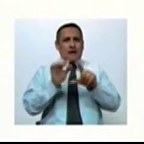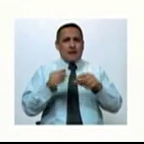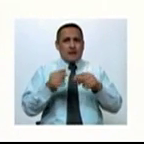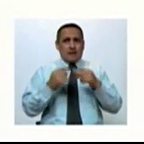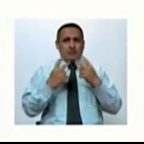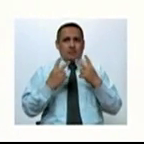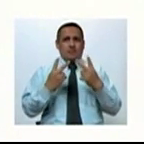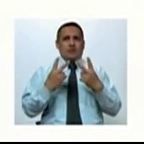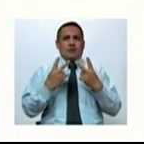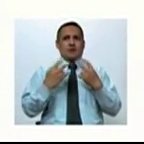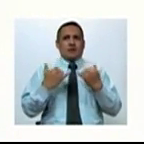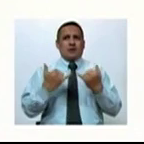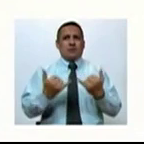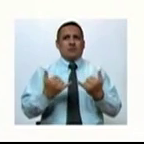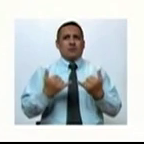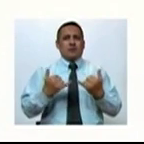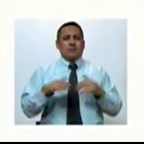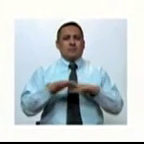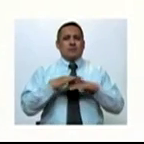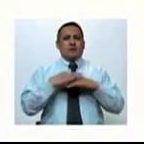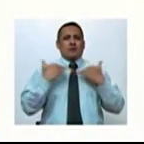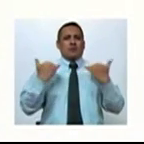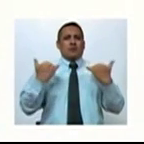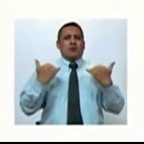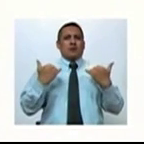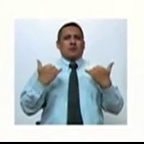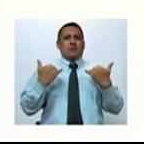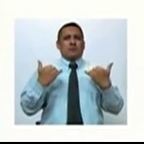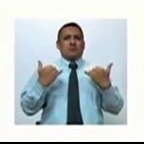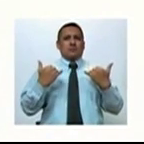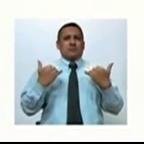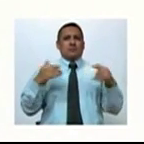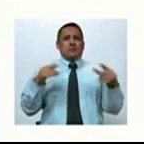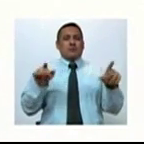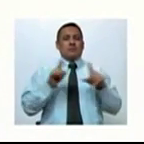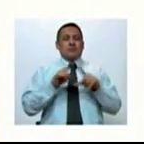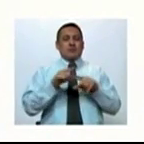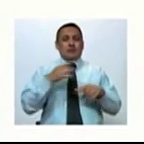legislado Están totalmente este vulnerables. supuesto,